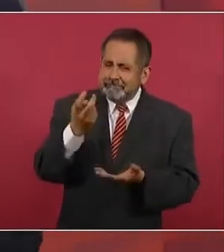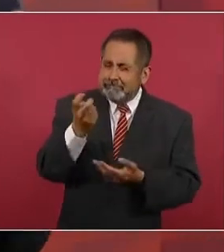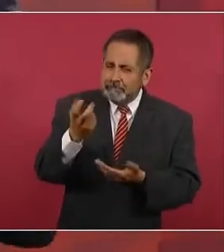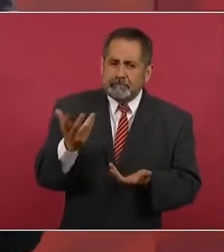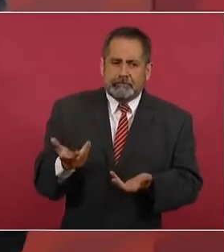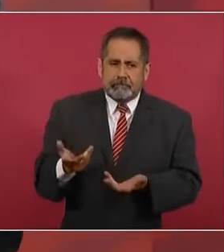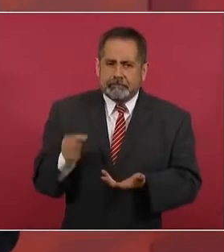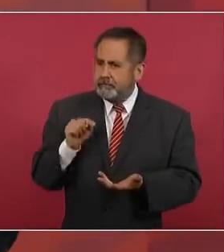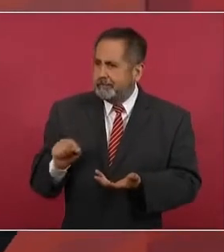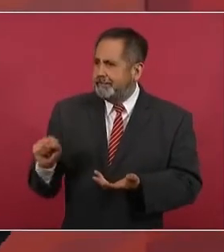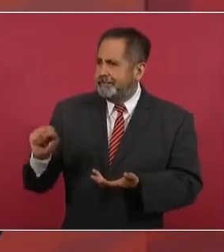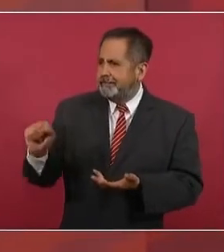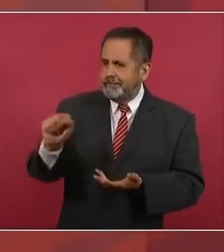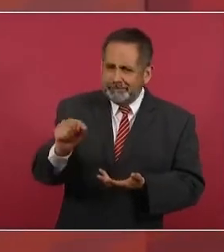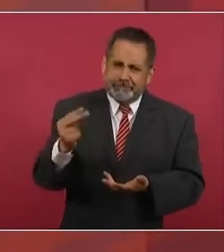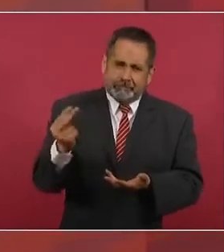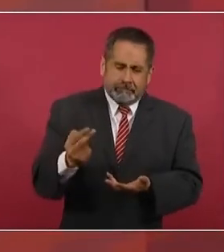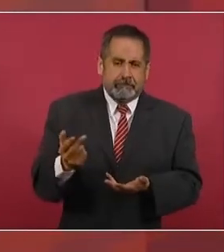porque